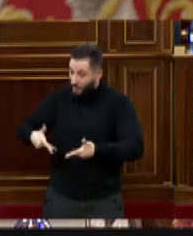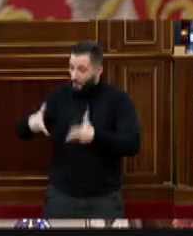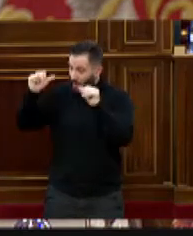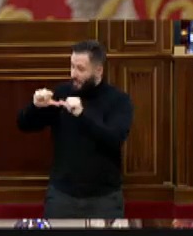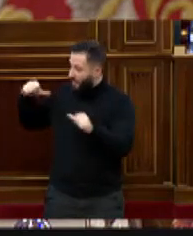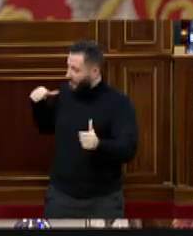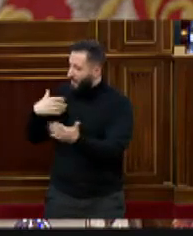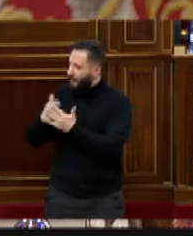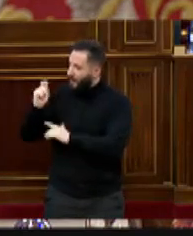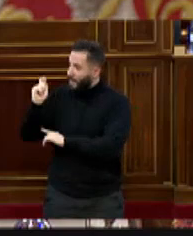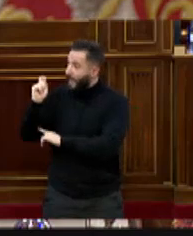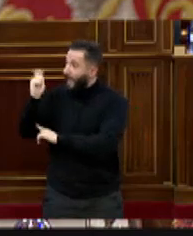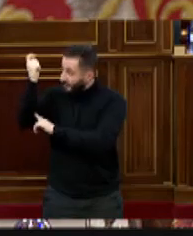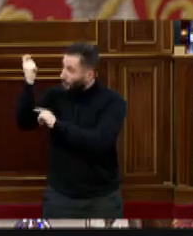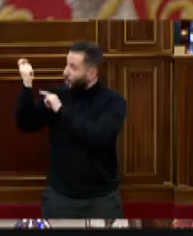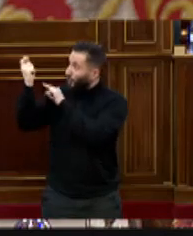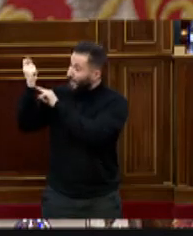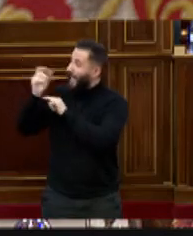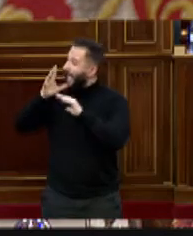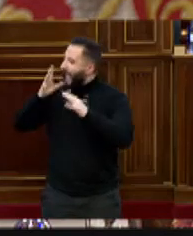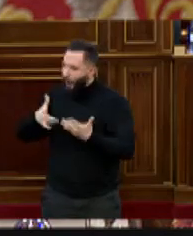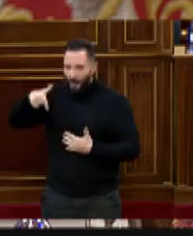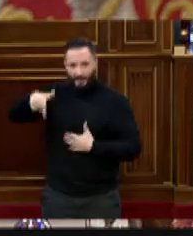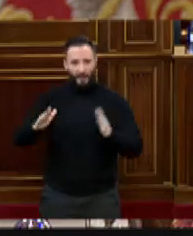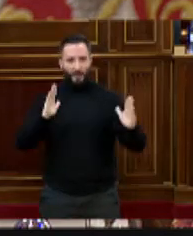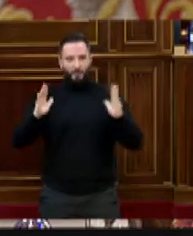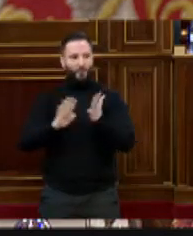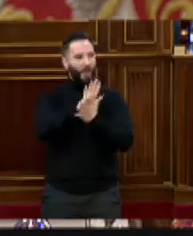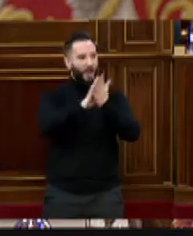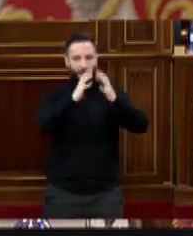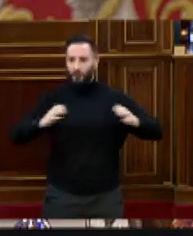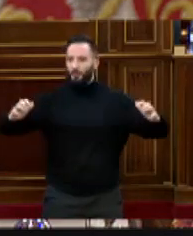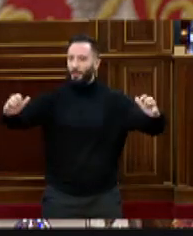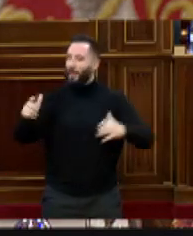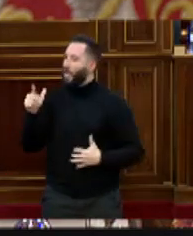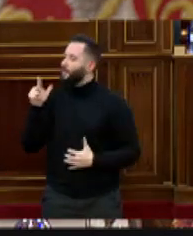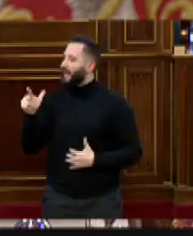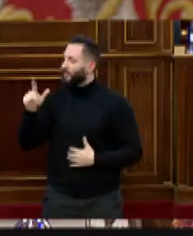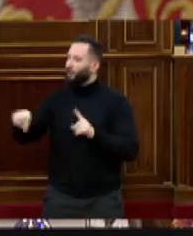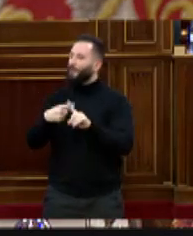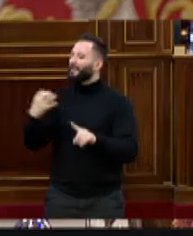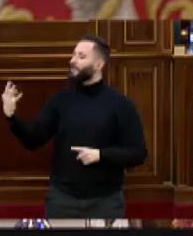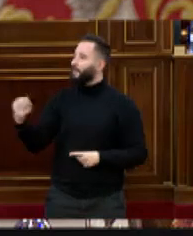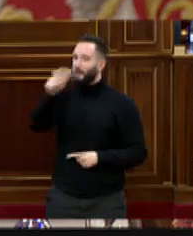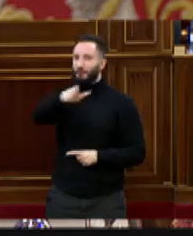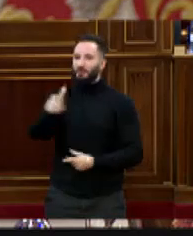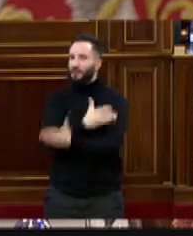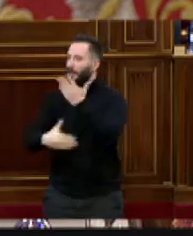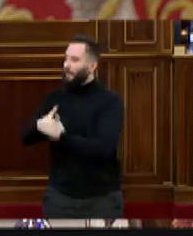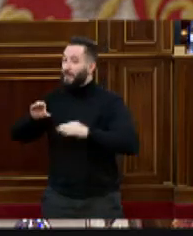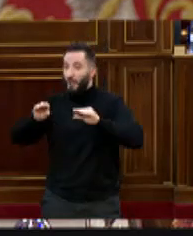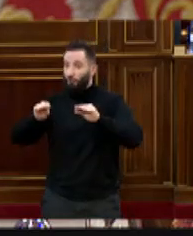ahora en este momento estemos hablando de derechos y de deberes de las personas con discapacidad como